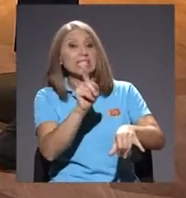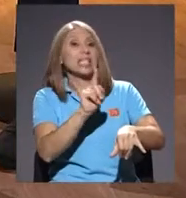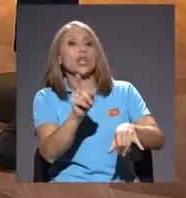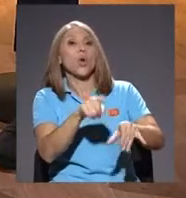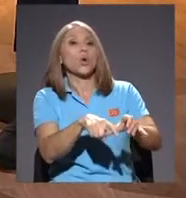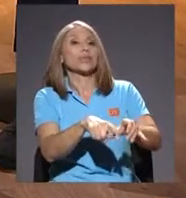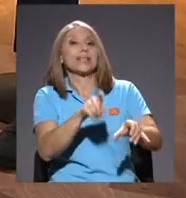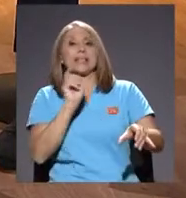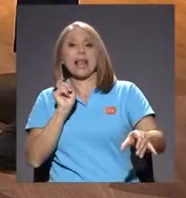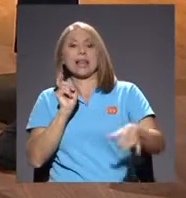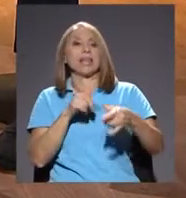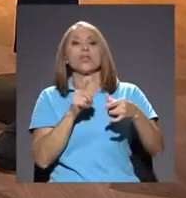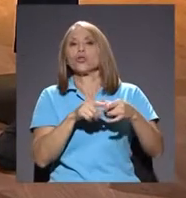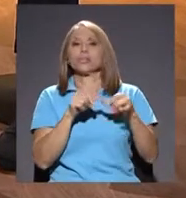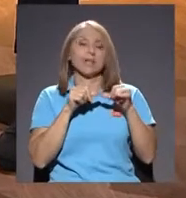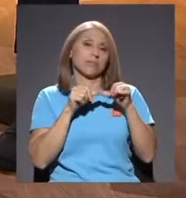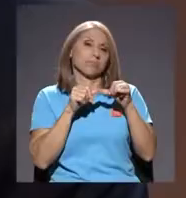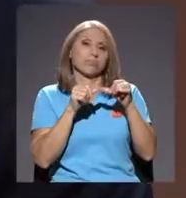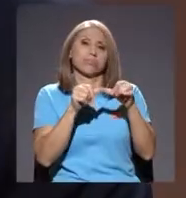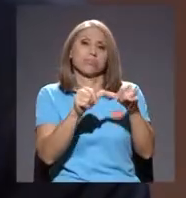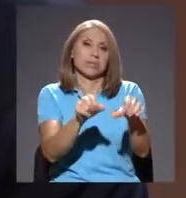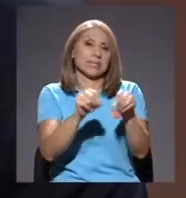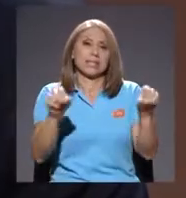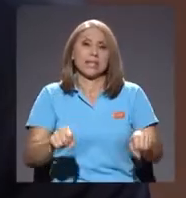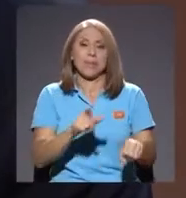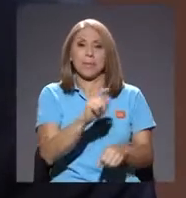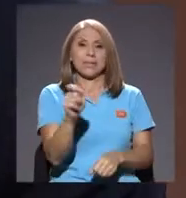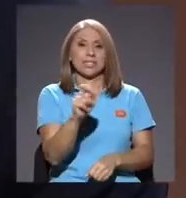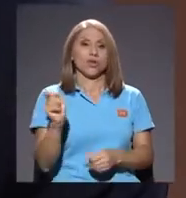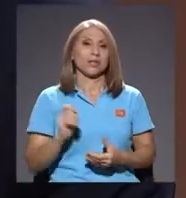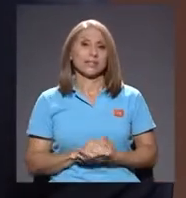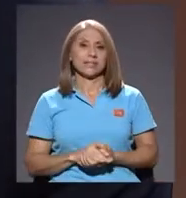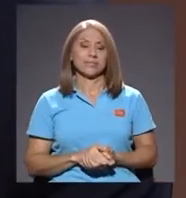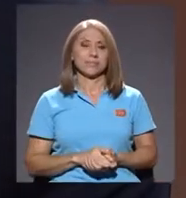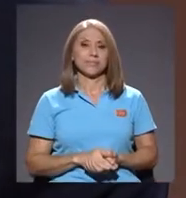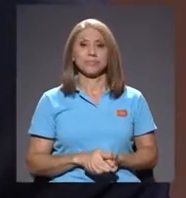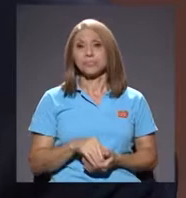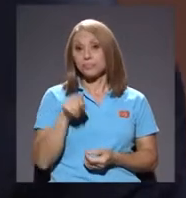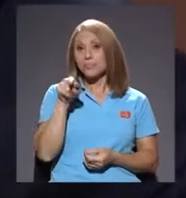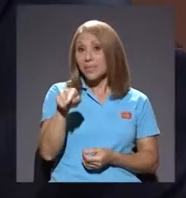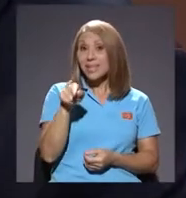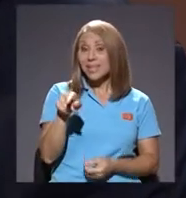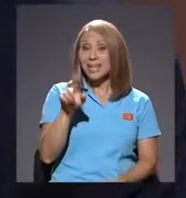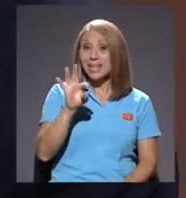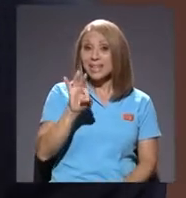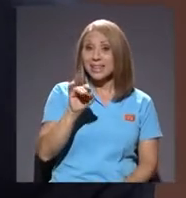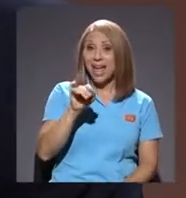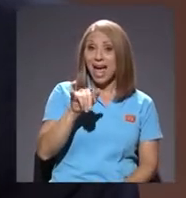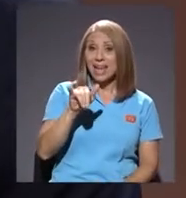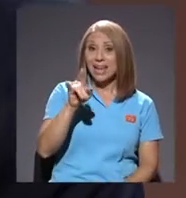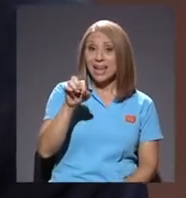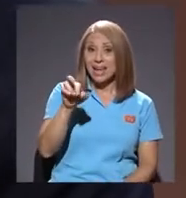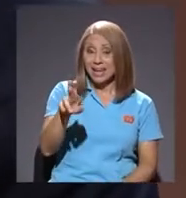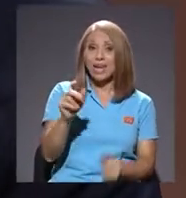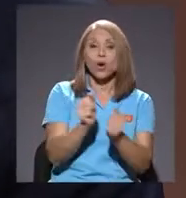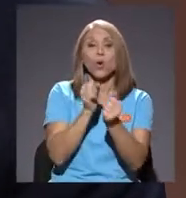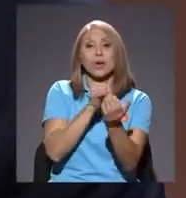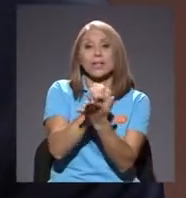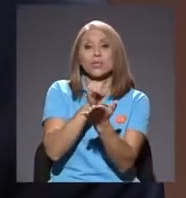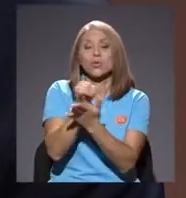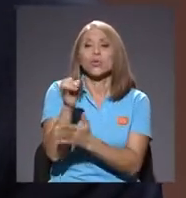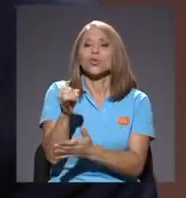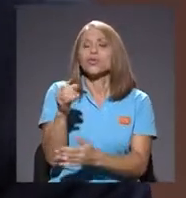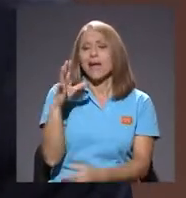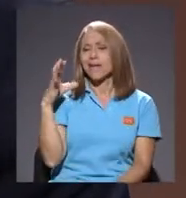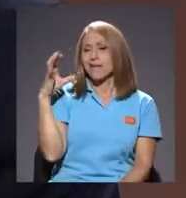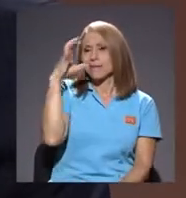enrolado matriculado un sistema de pensiones y lo que ha determinado él mediante sus estudios es que la mayoría de las personas por ejemplo cuando le dices